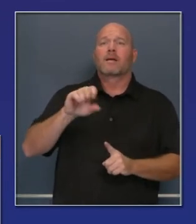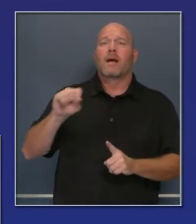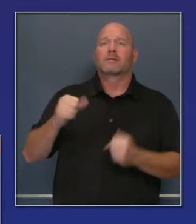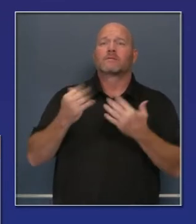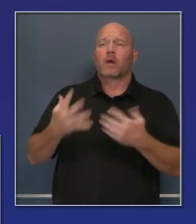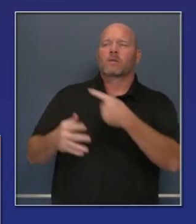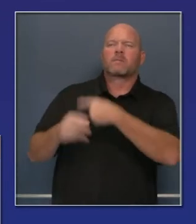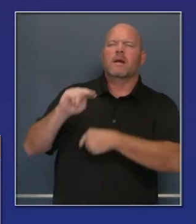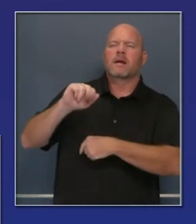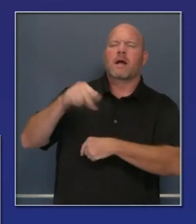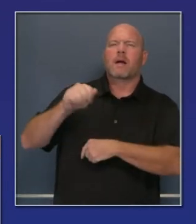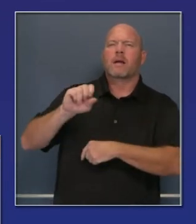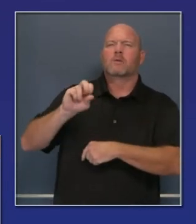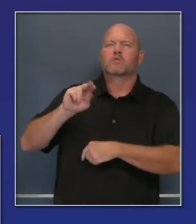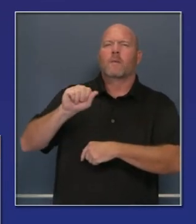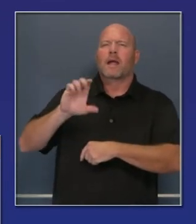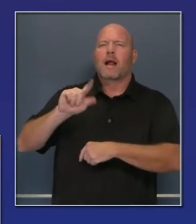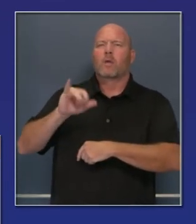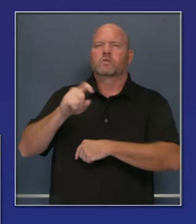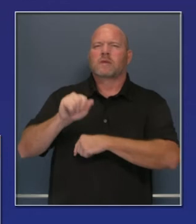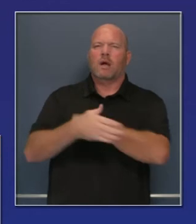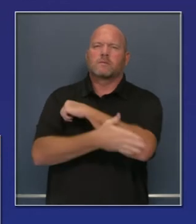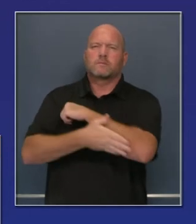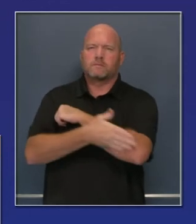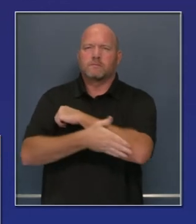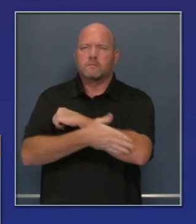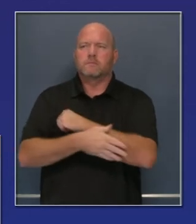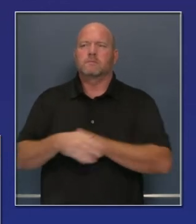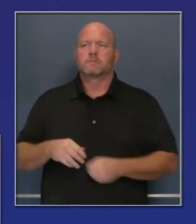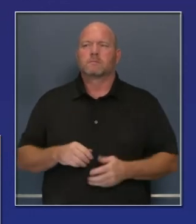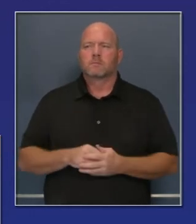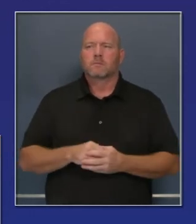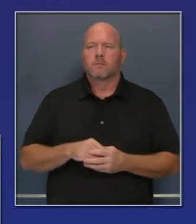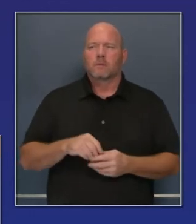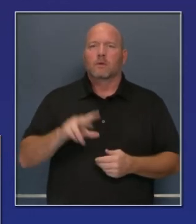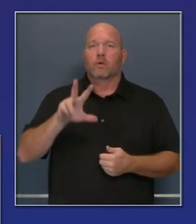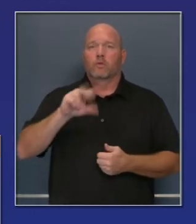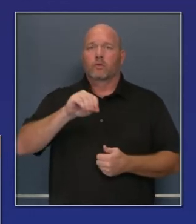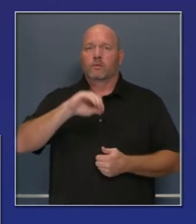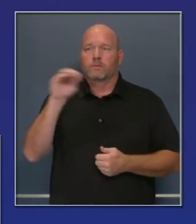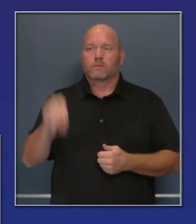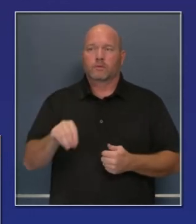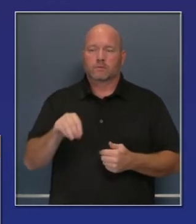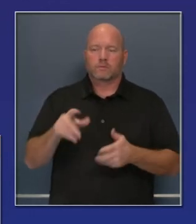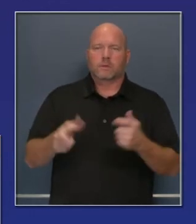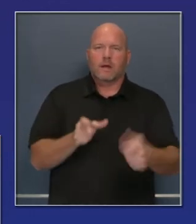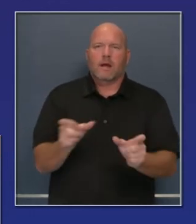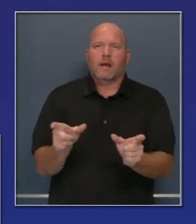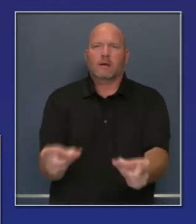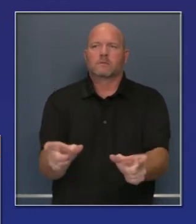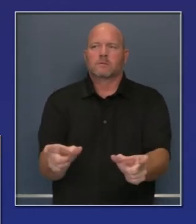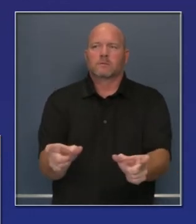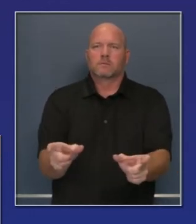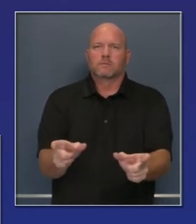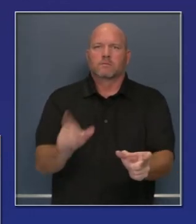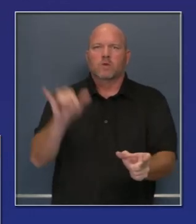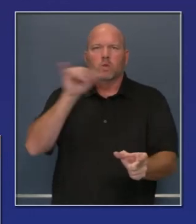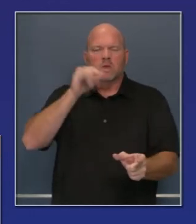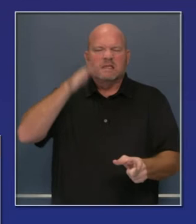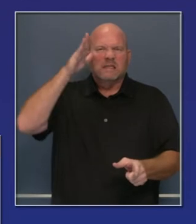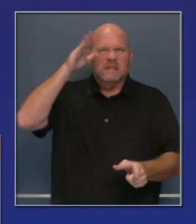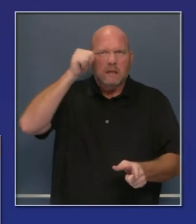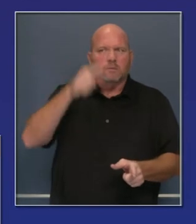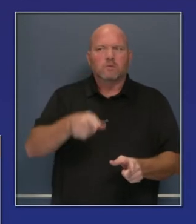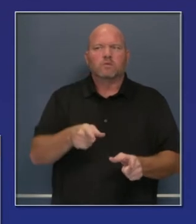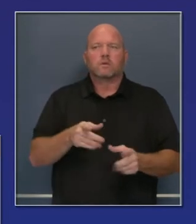pasada hablamos del incendio del complejo de Glass. La semana pasada a 30% de contención allá cerca